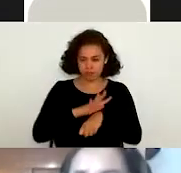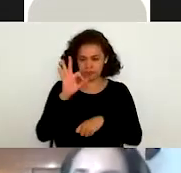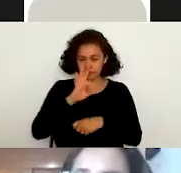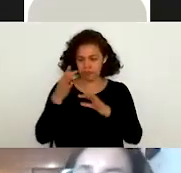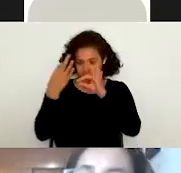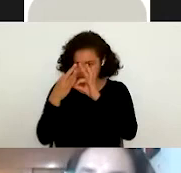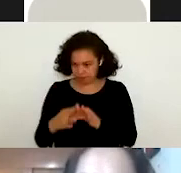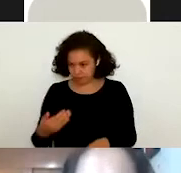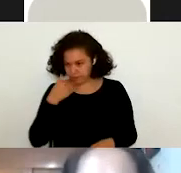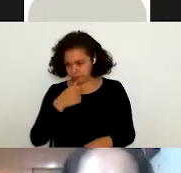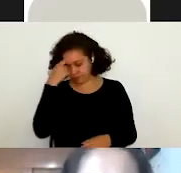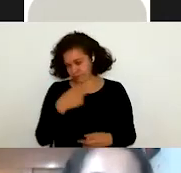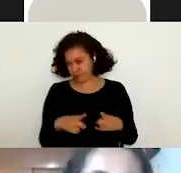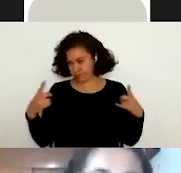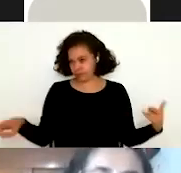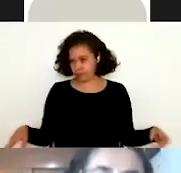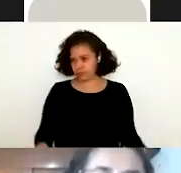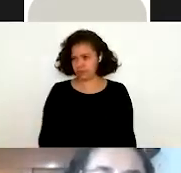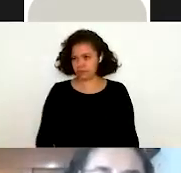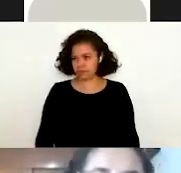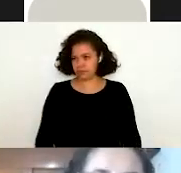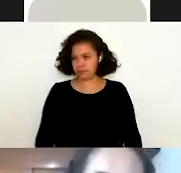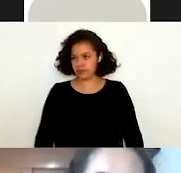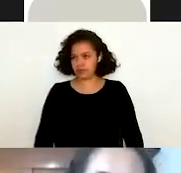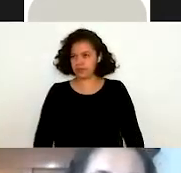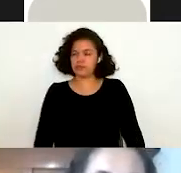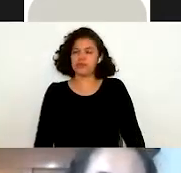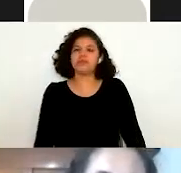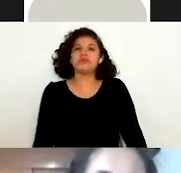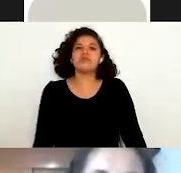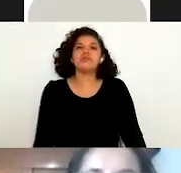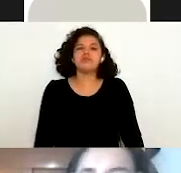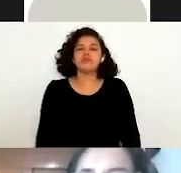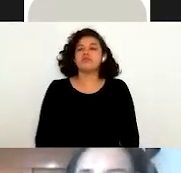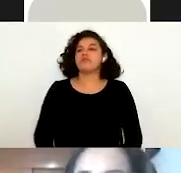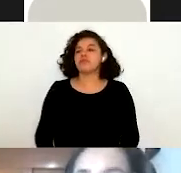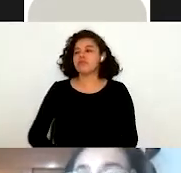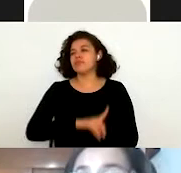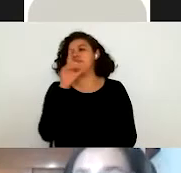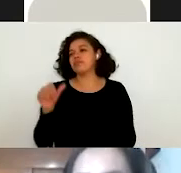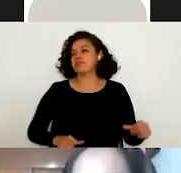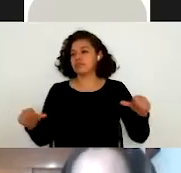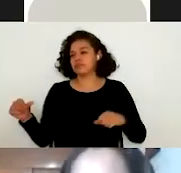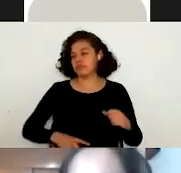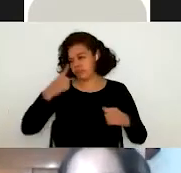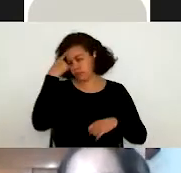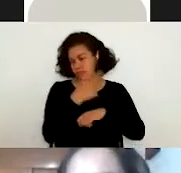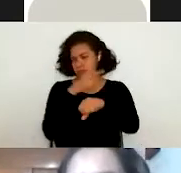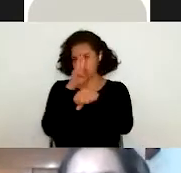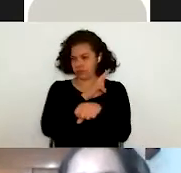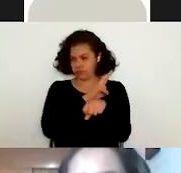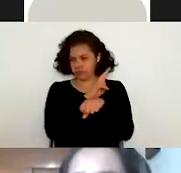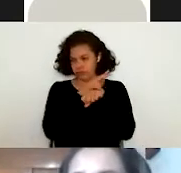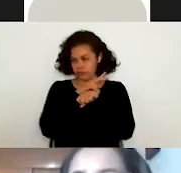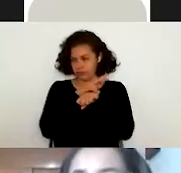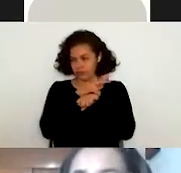cumpliendo conforme el desarrollo del proceso, y vamos a hacer como esta actividad de monitorear